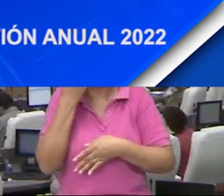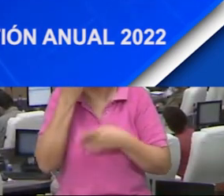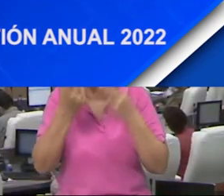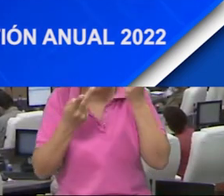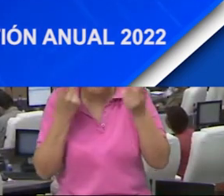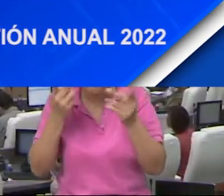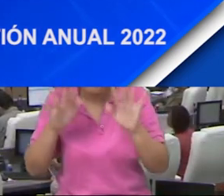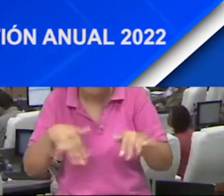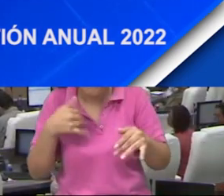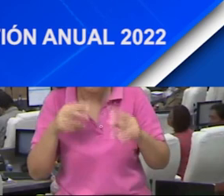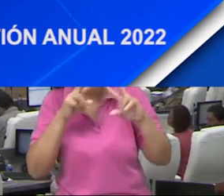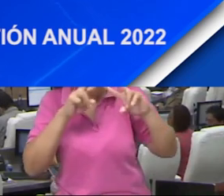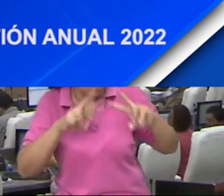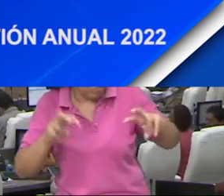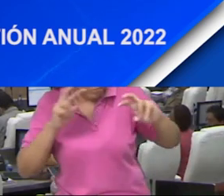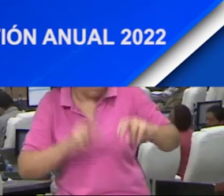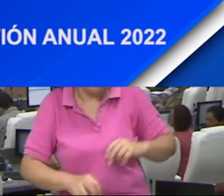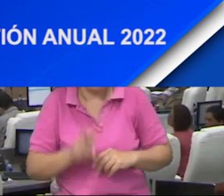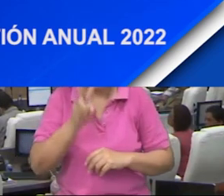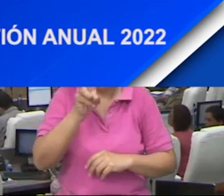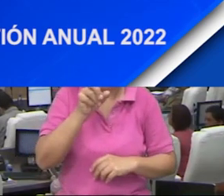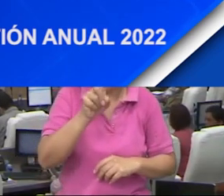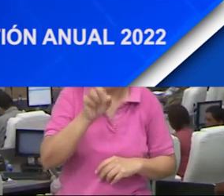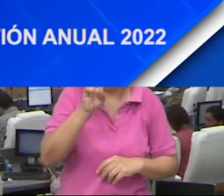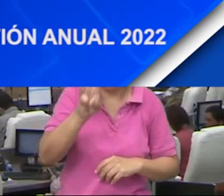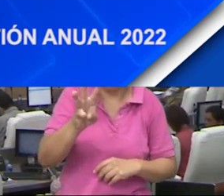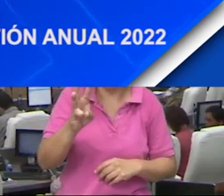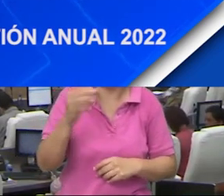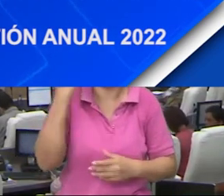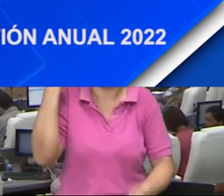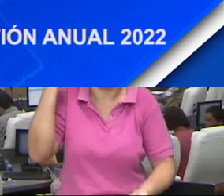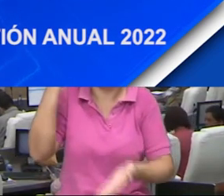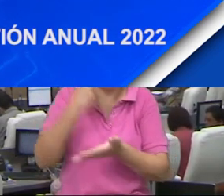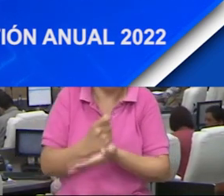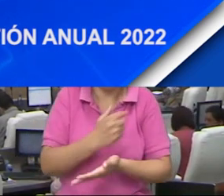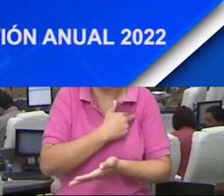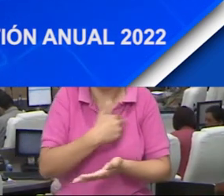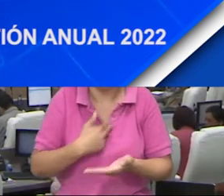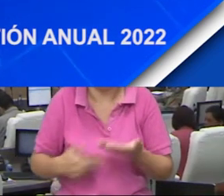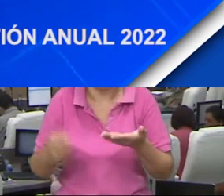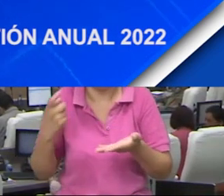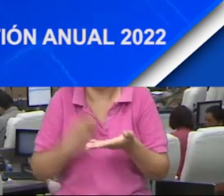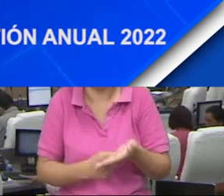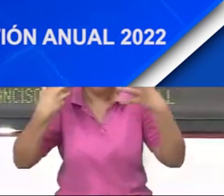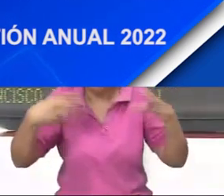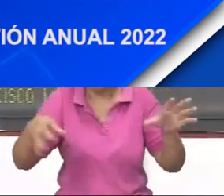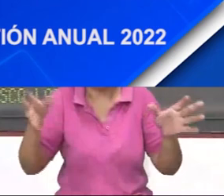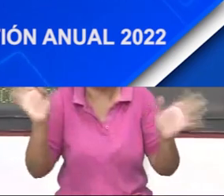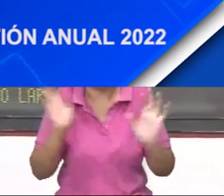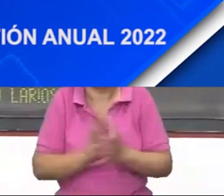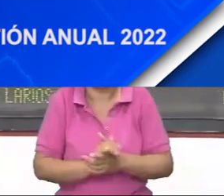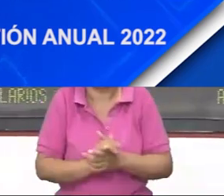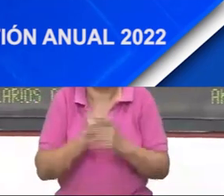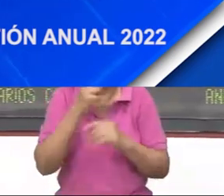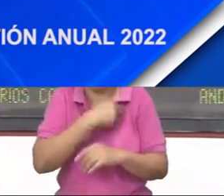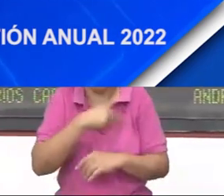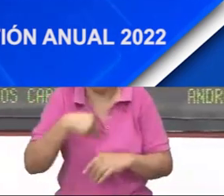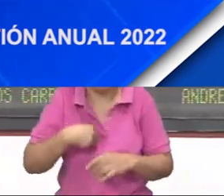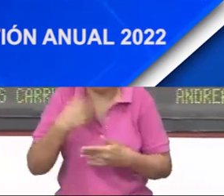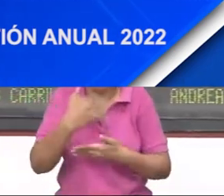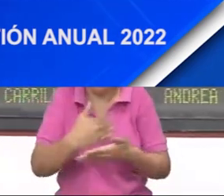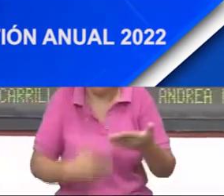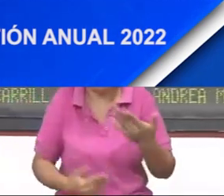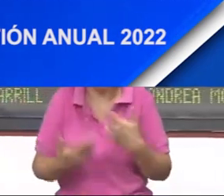creció la colocación de préstamos bancarios en 152 mil millones de córdobas. En este sentido,